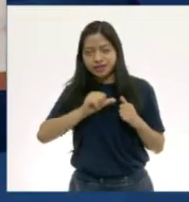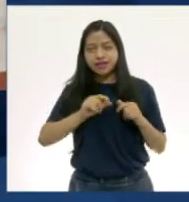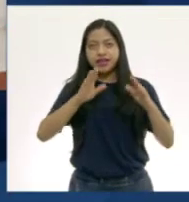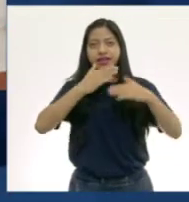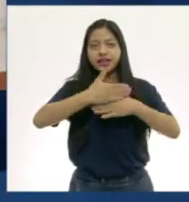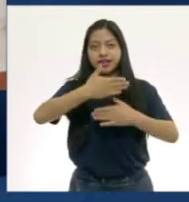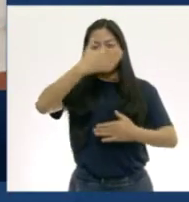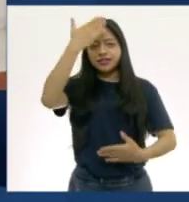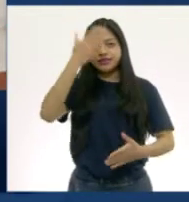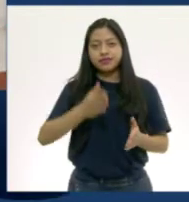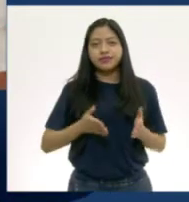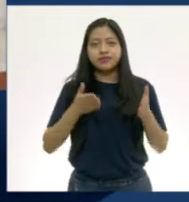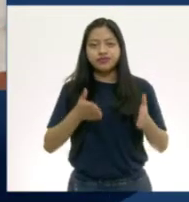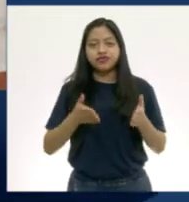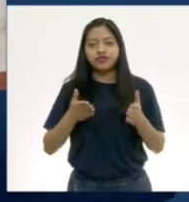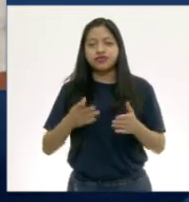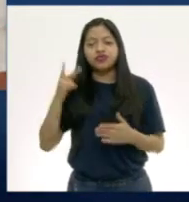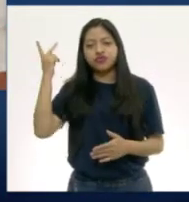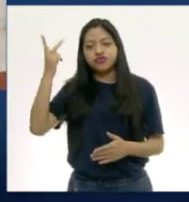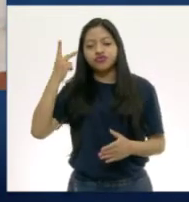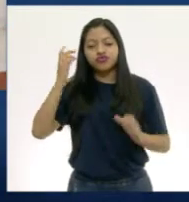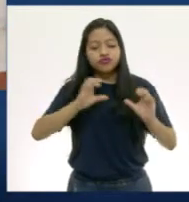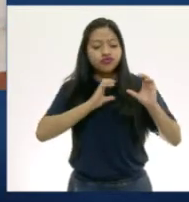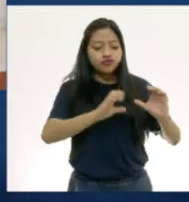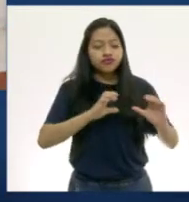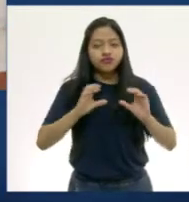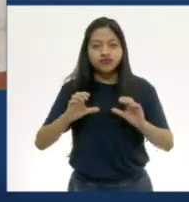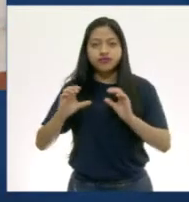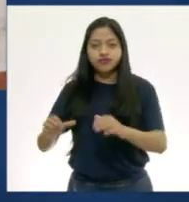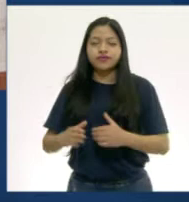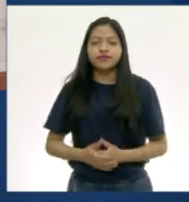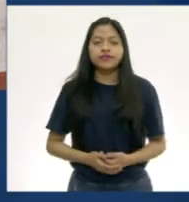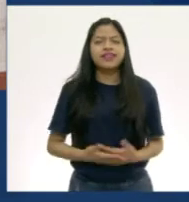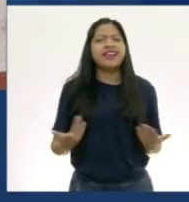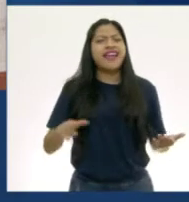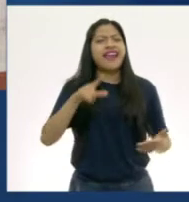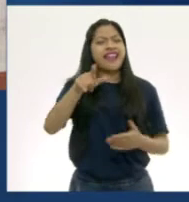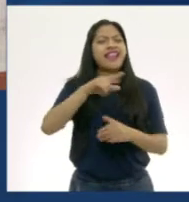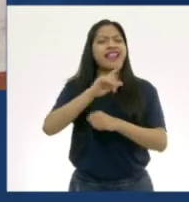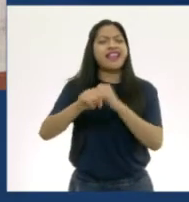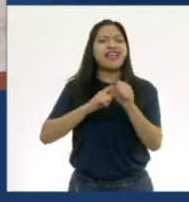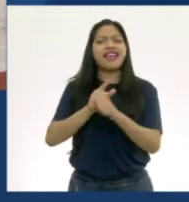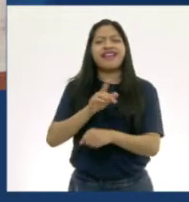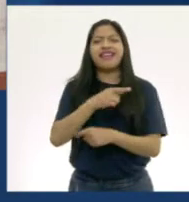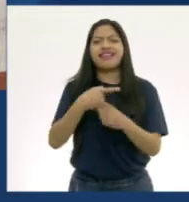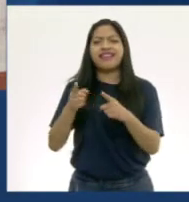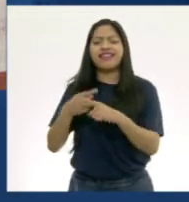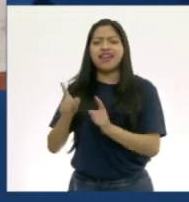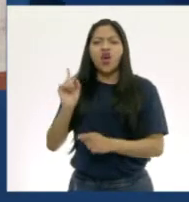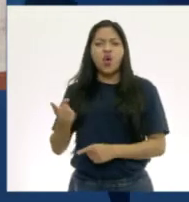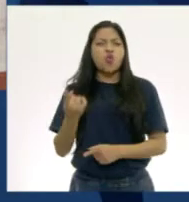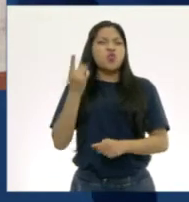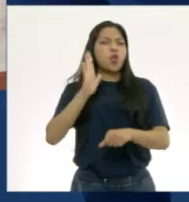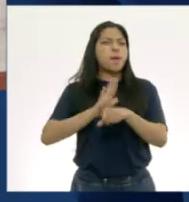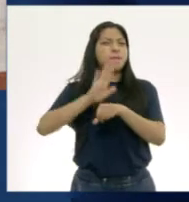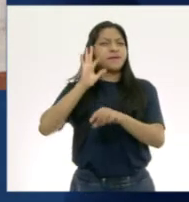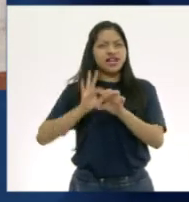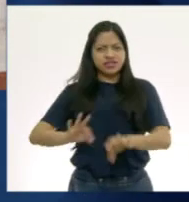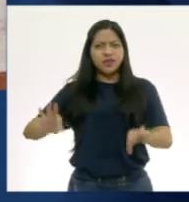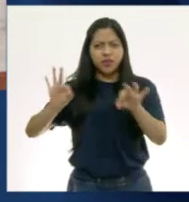ver escenas de pastores cuidando al ganado. ¿Y de esos animales había alguno que les importara en